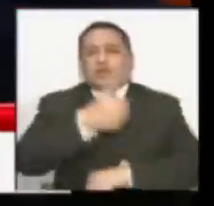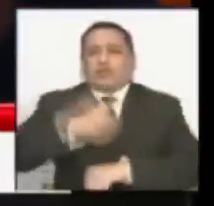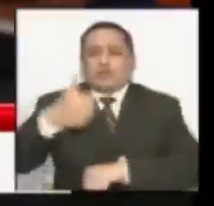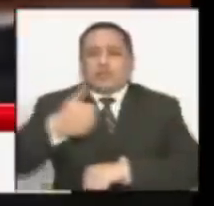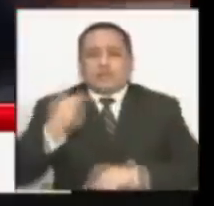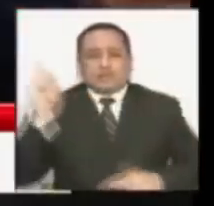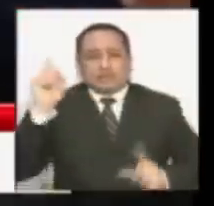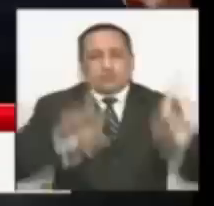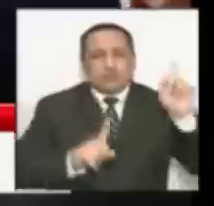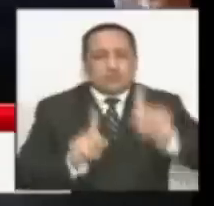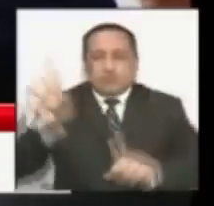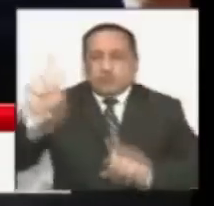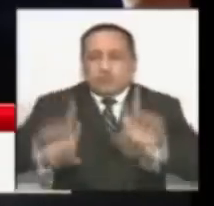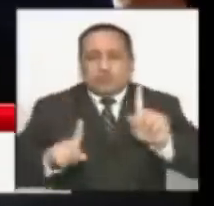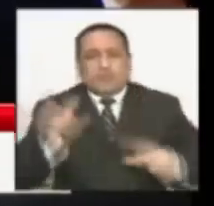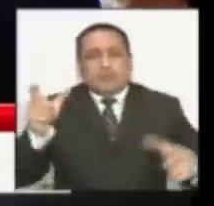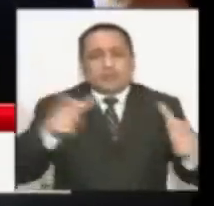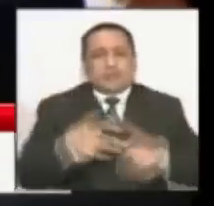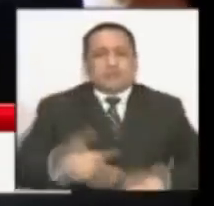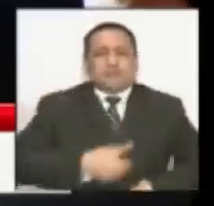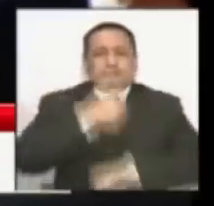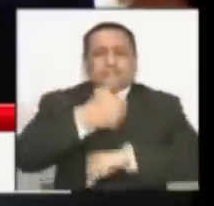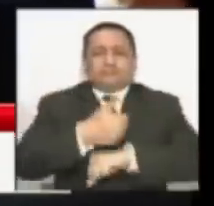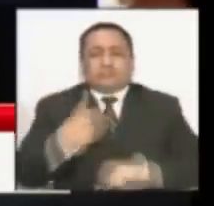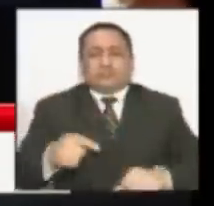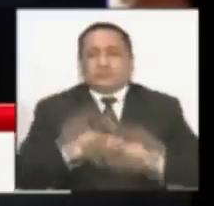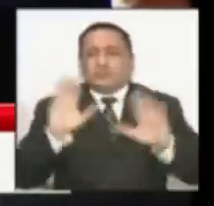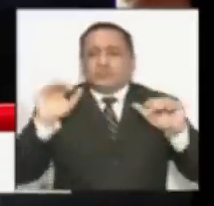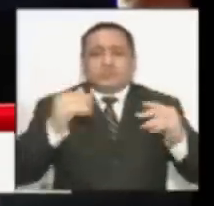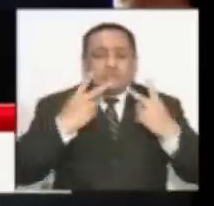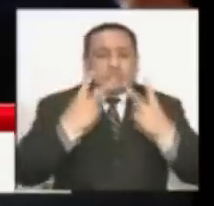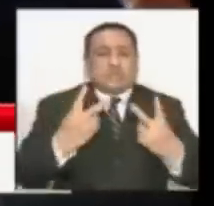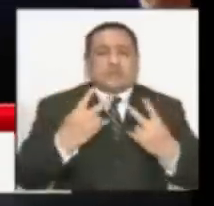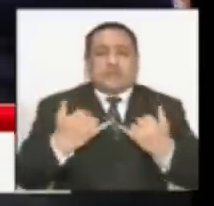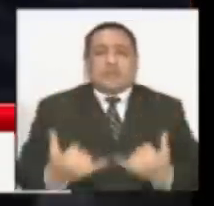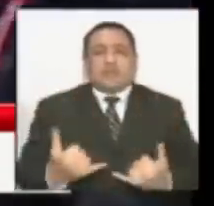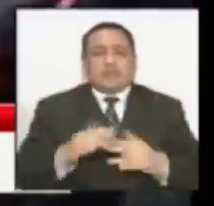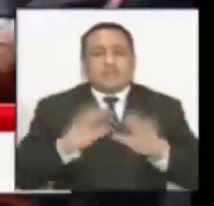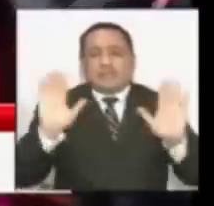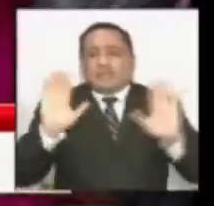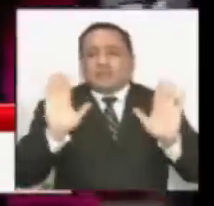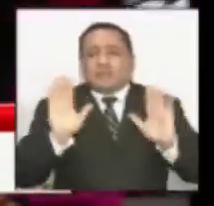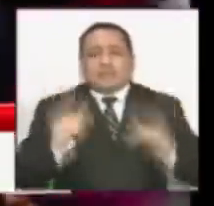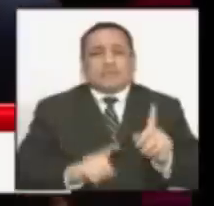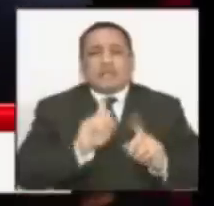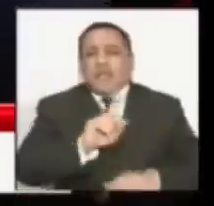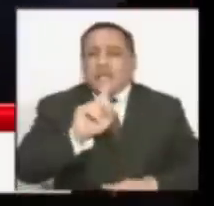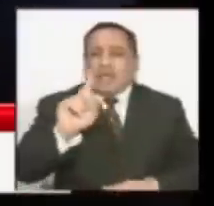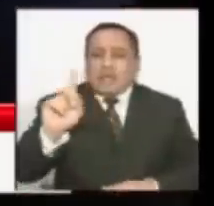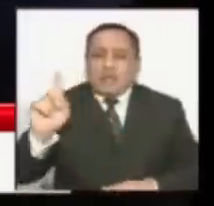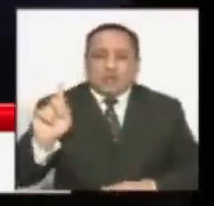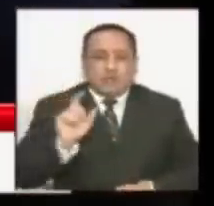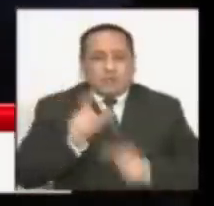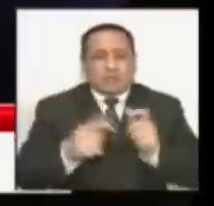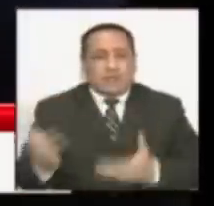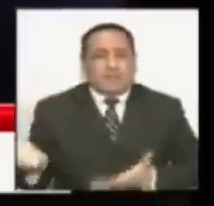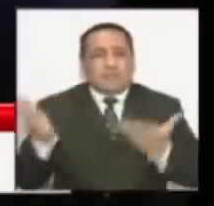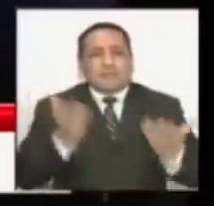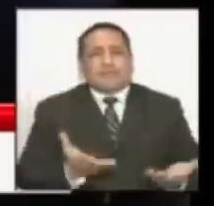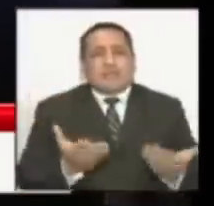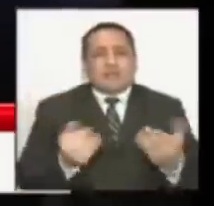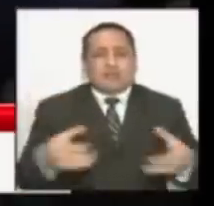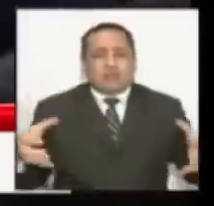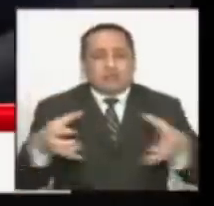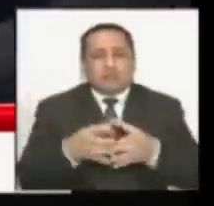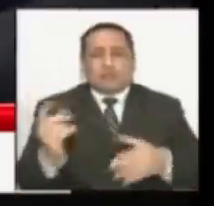presidencia de una manera inesperada para él seguramente. Él asumió como congresista en marzo de este año,